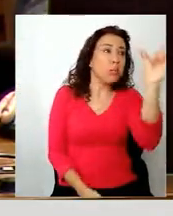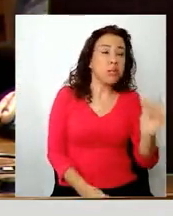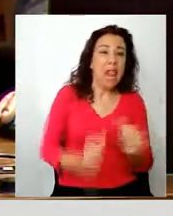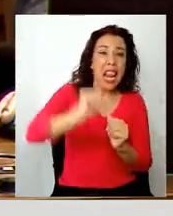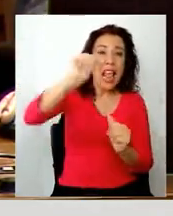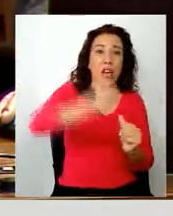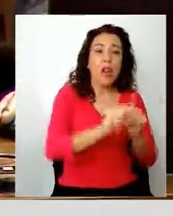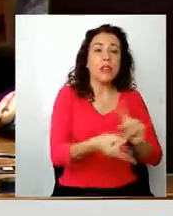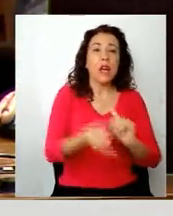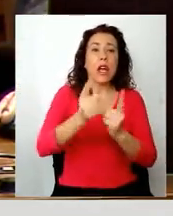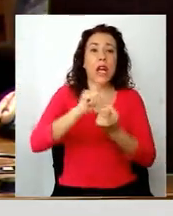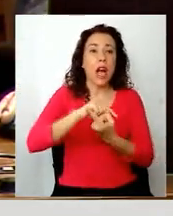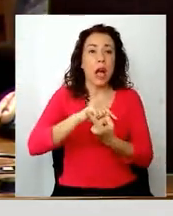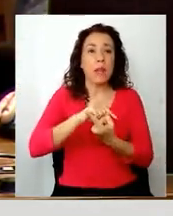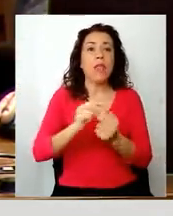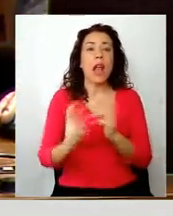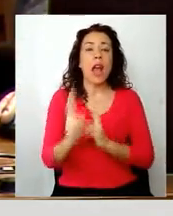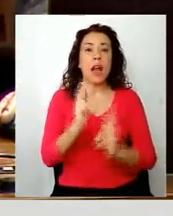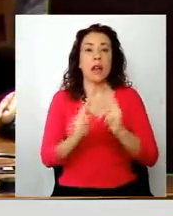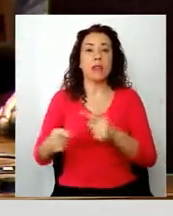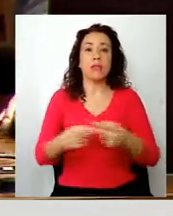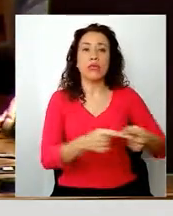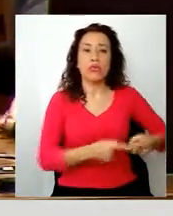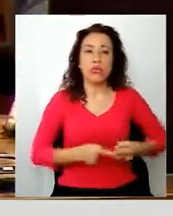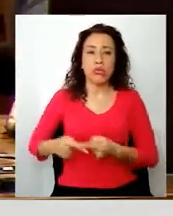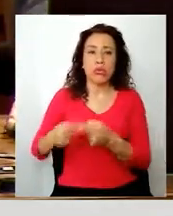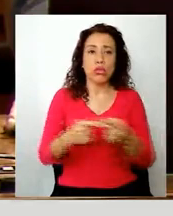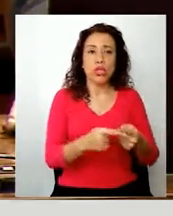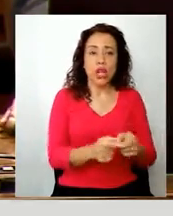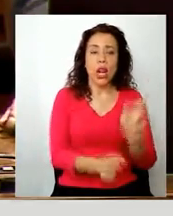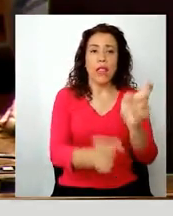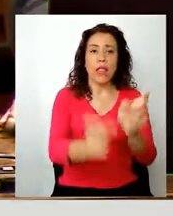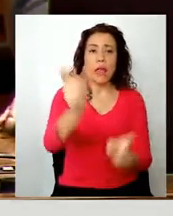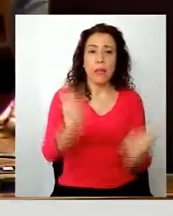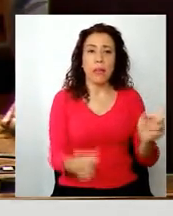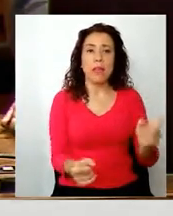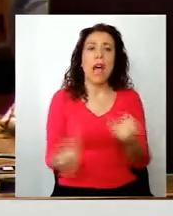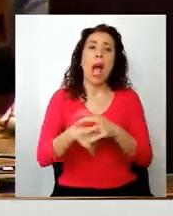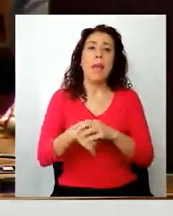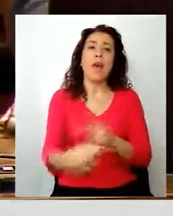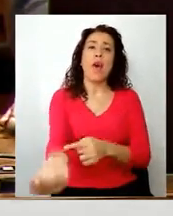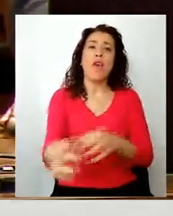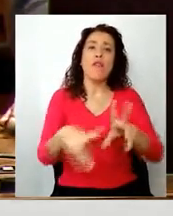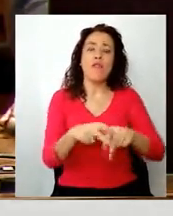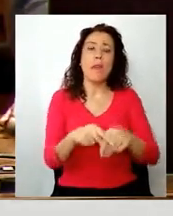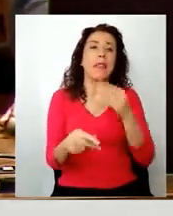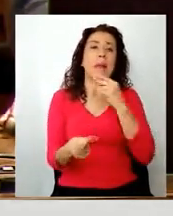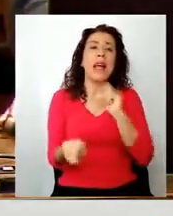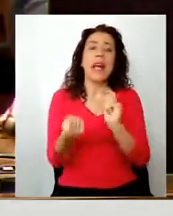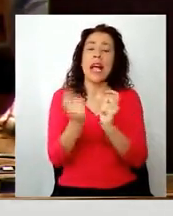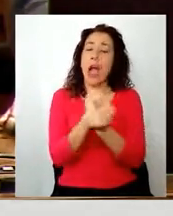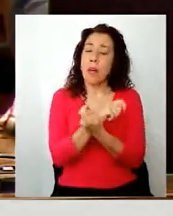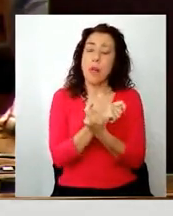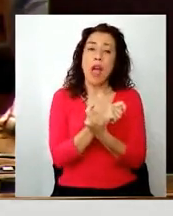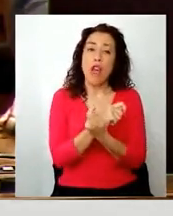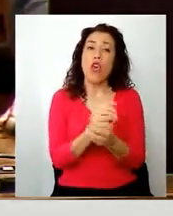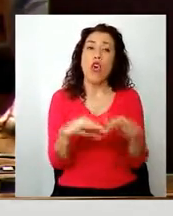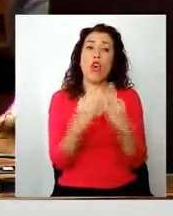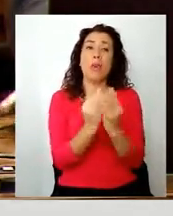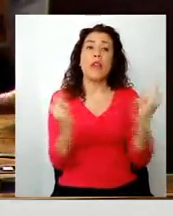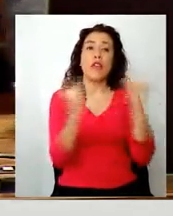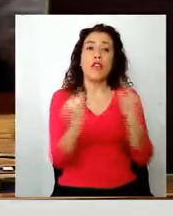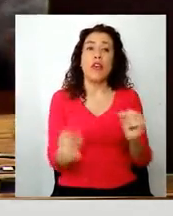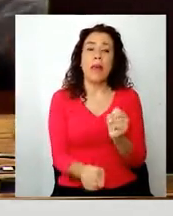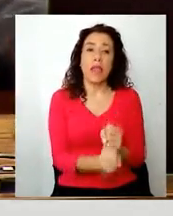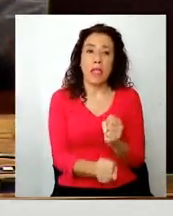las interacciones sociales entre las personas amigos familia y también ha modificado radicalmente las formas de trabajo sin